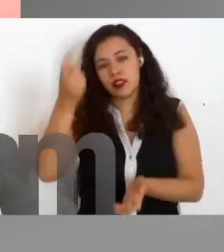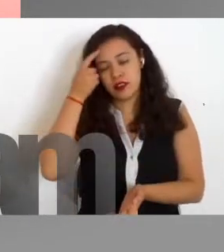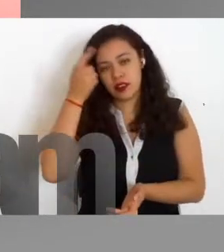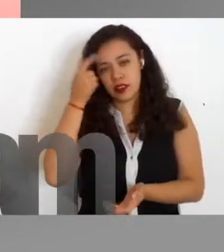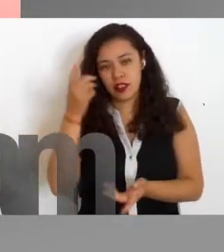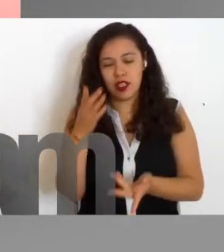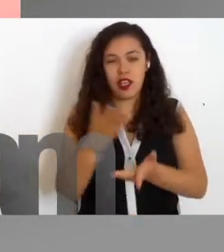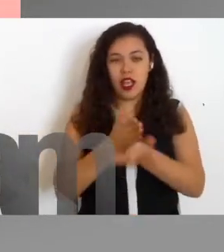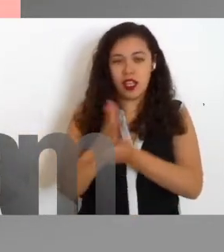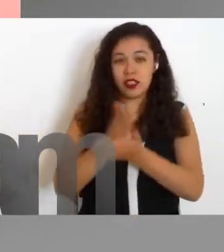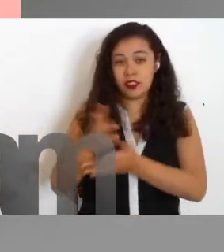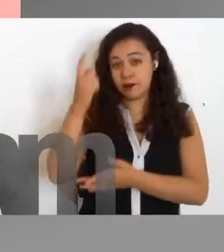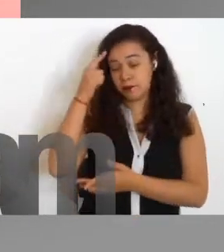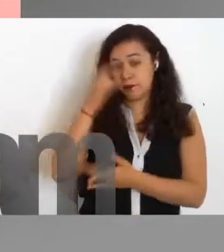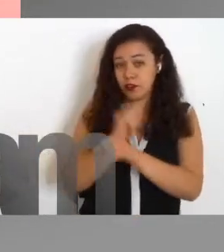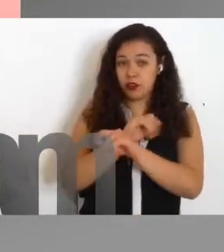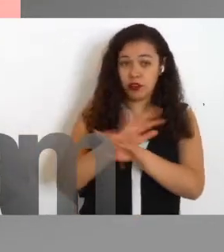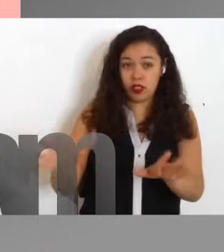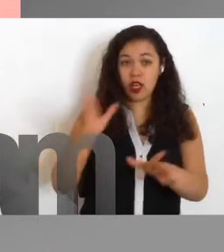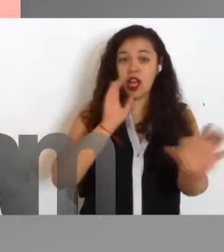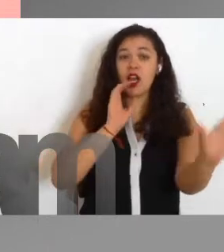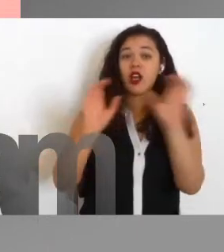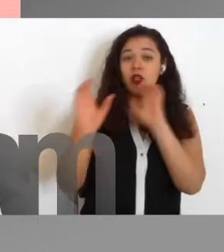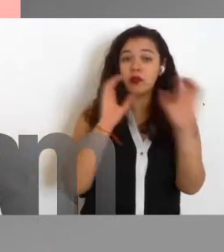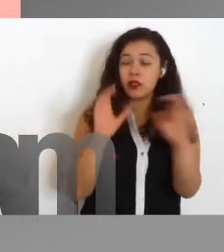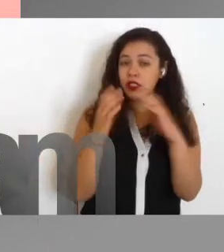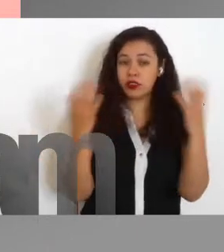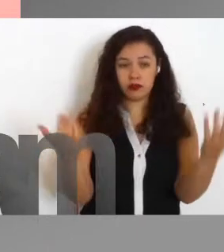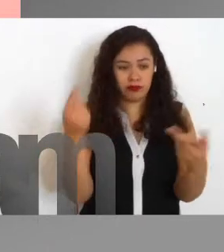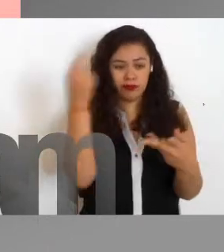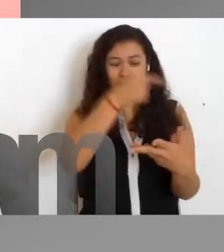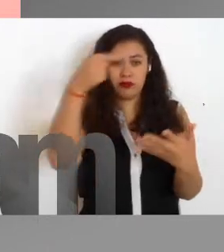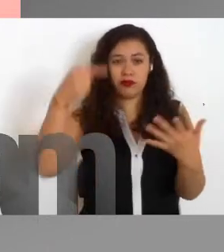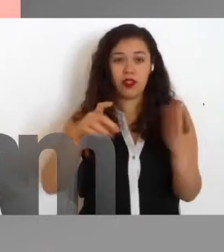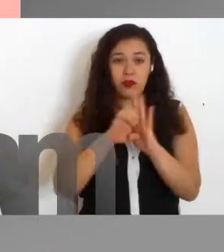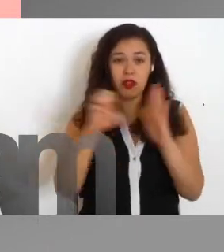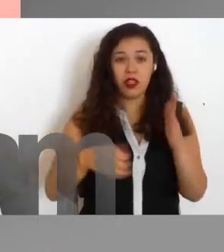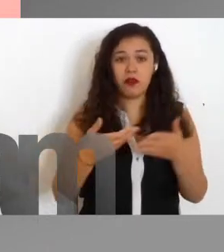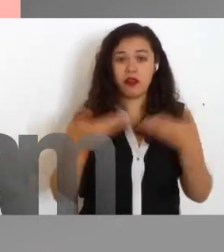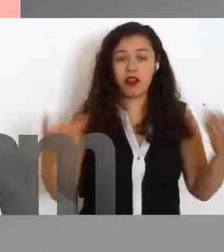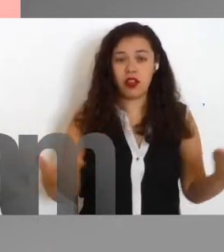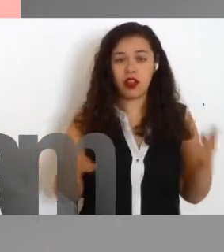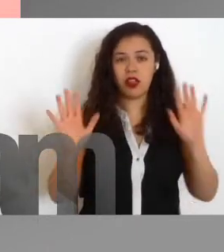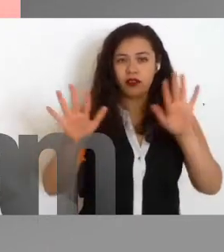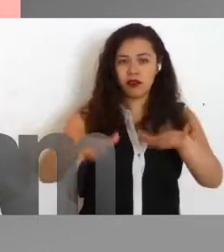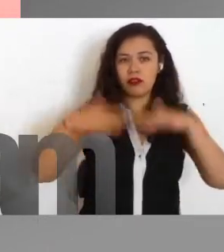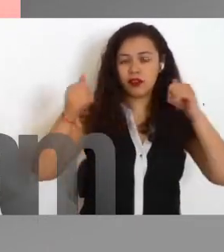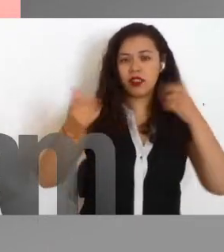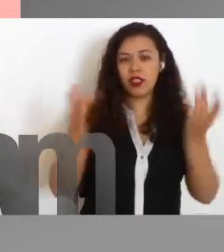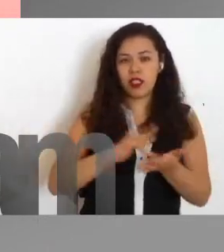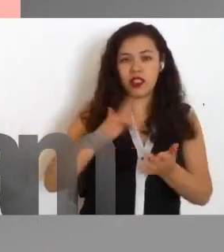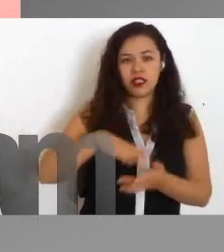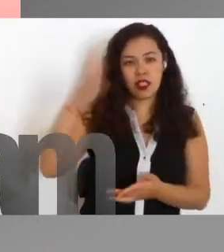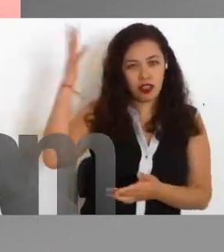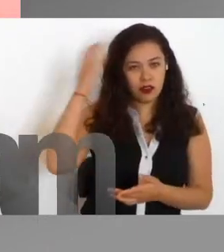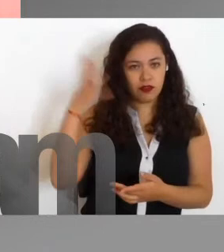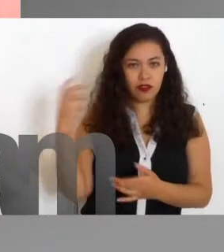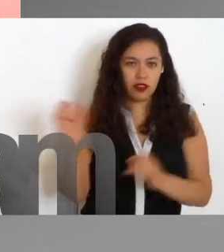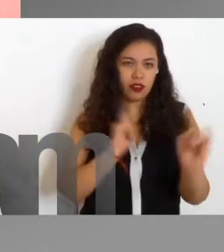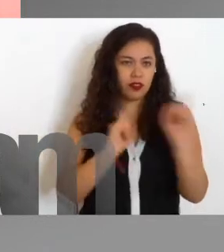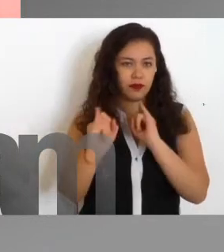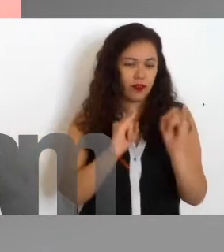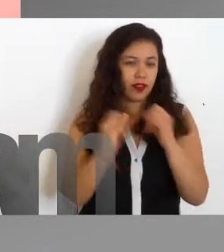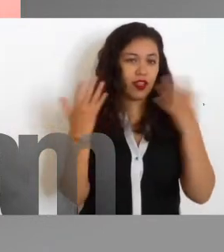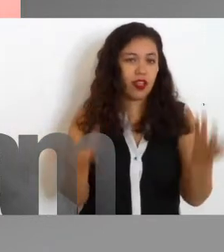cognitiva, en información, en comunicaciones. Un ejemplo hoy es este foro, que gracias a Fernanda, nuestra intérprete, pues